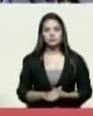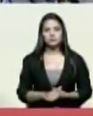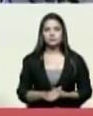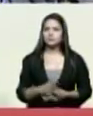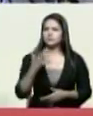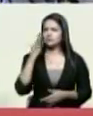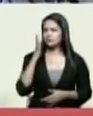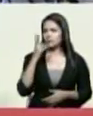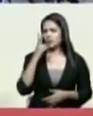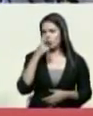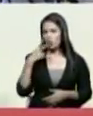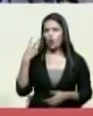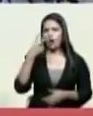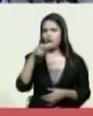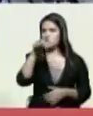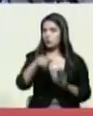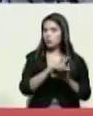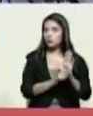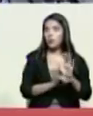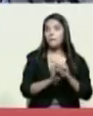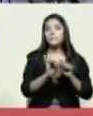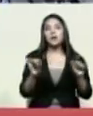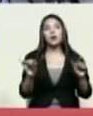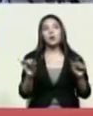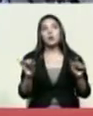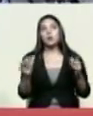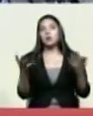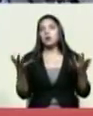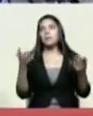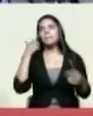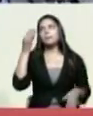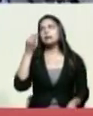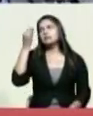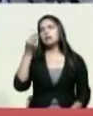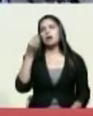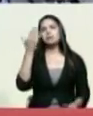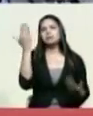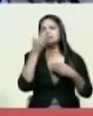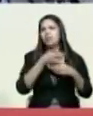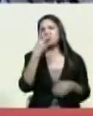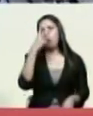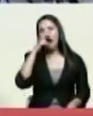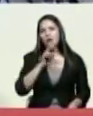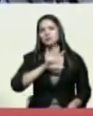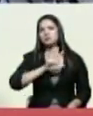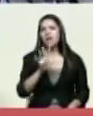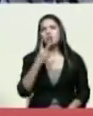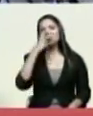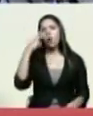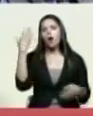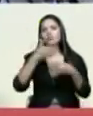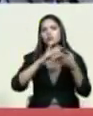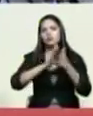Pareciera que 2 años, pero nadie puede pensar que solo van a ser 2 años o que vamos a llegar a